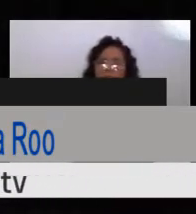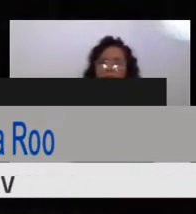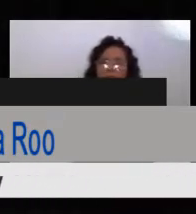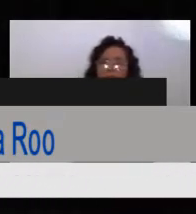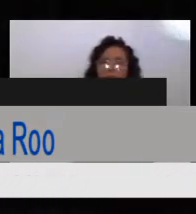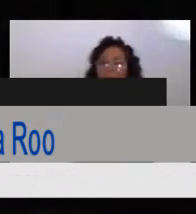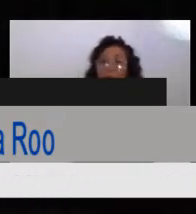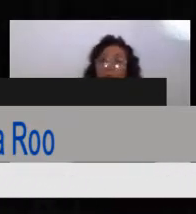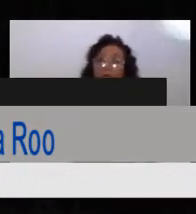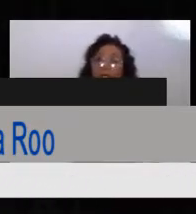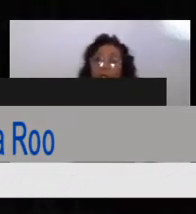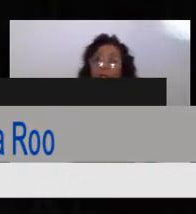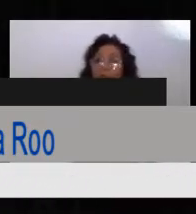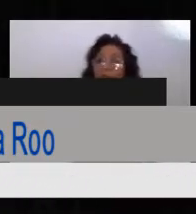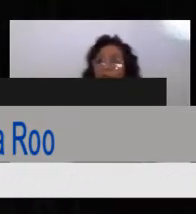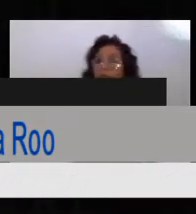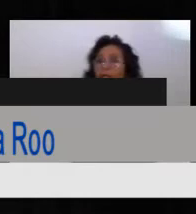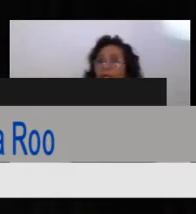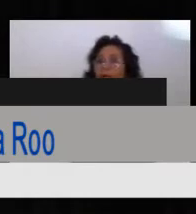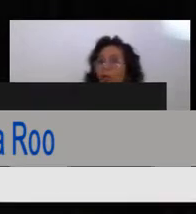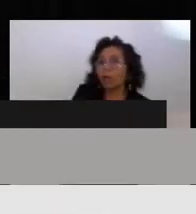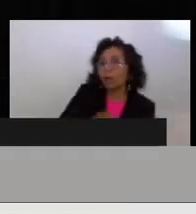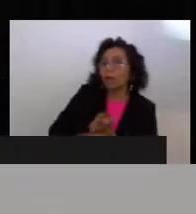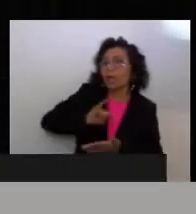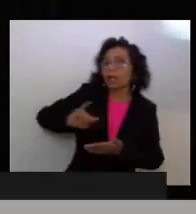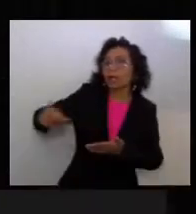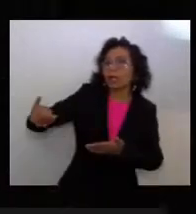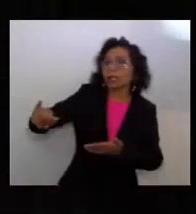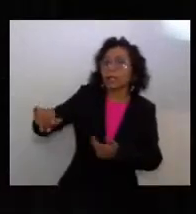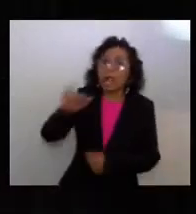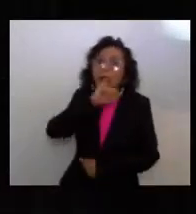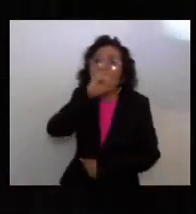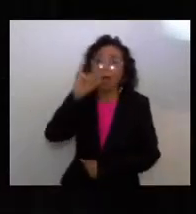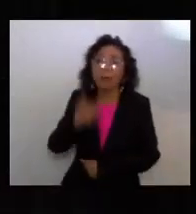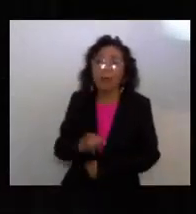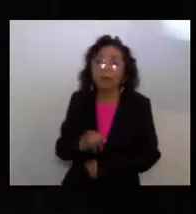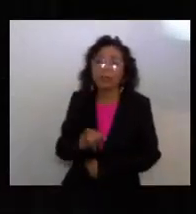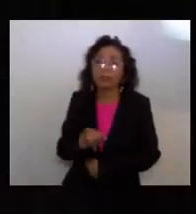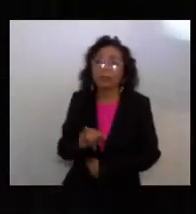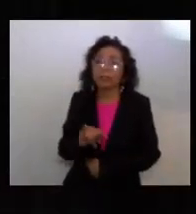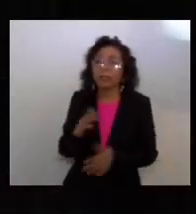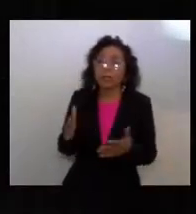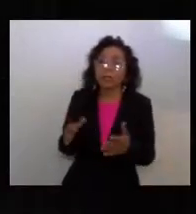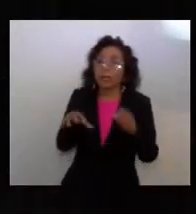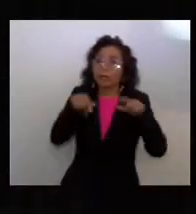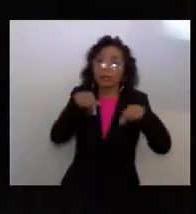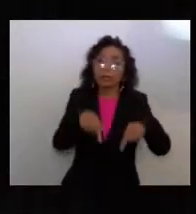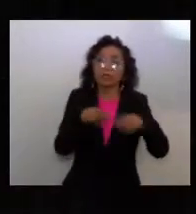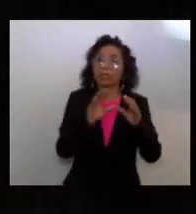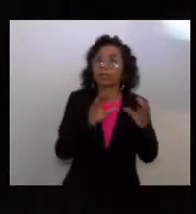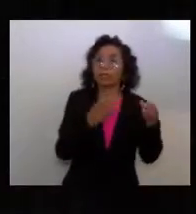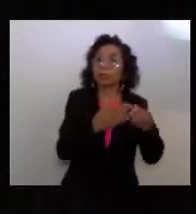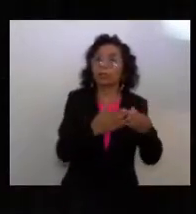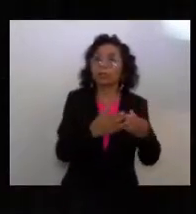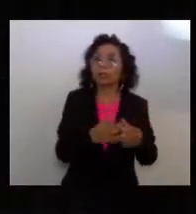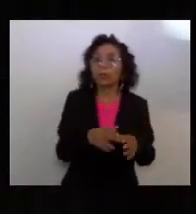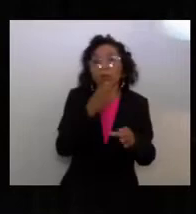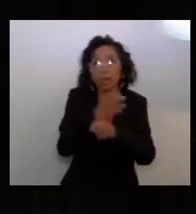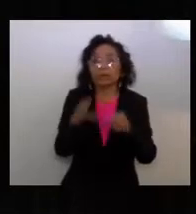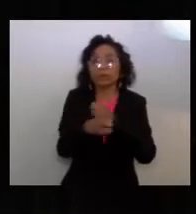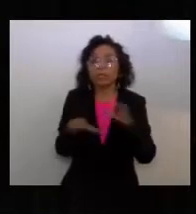festejar el que vive en la colonia alejada y jamás ha estado en el centro de convenciones? Las cosas